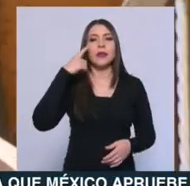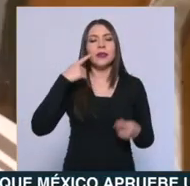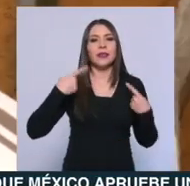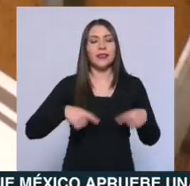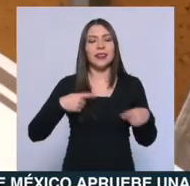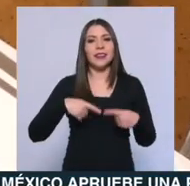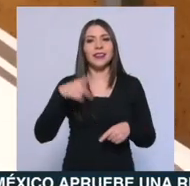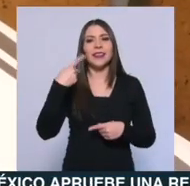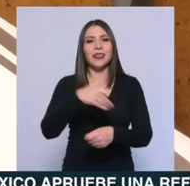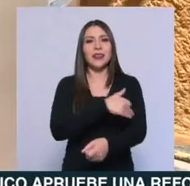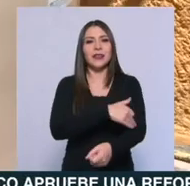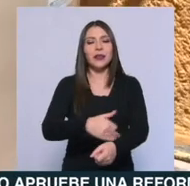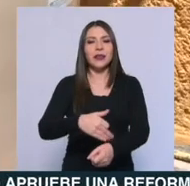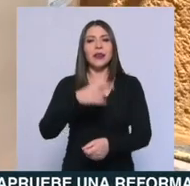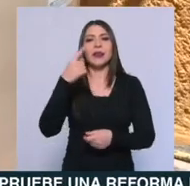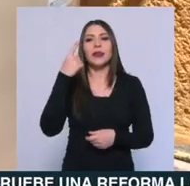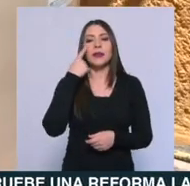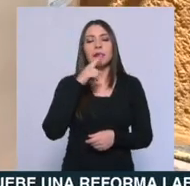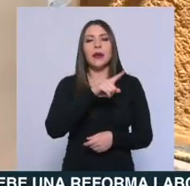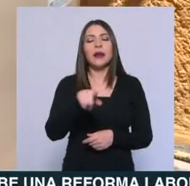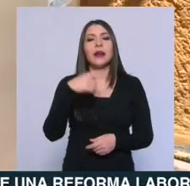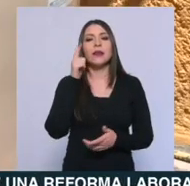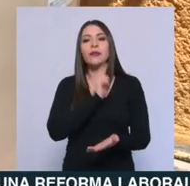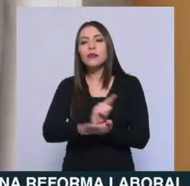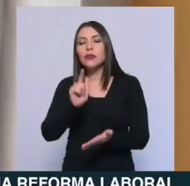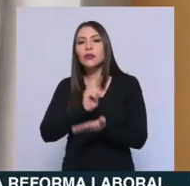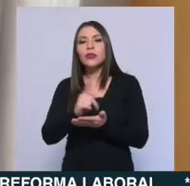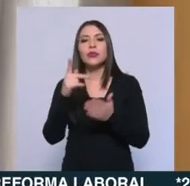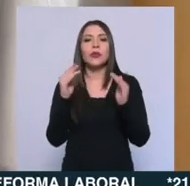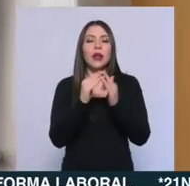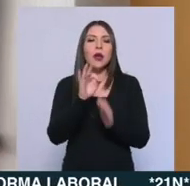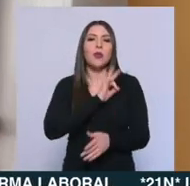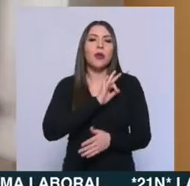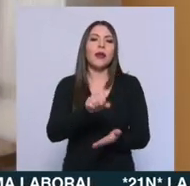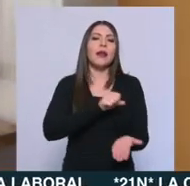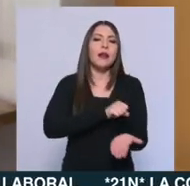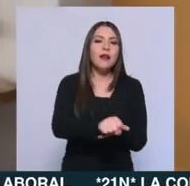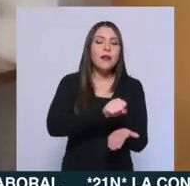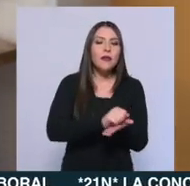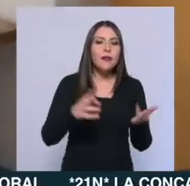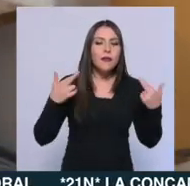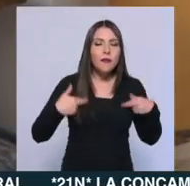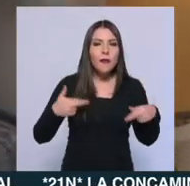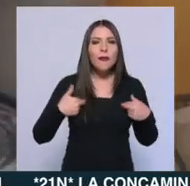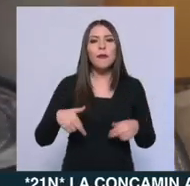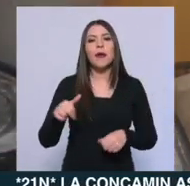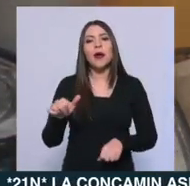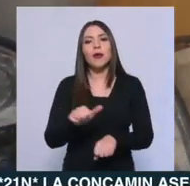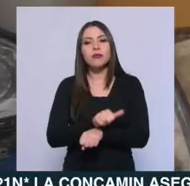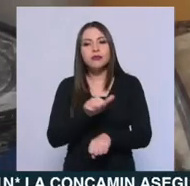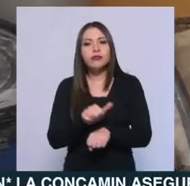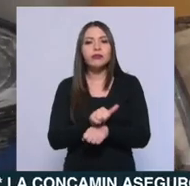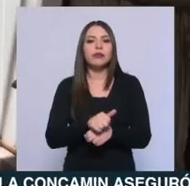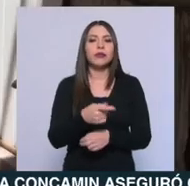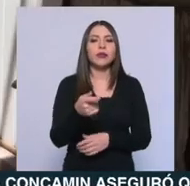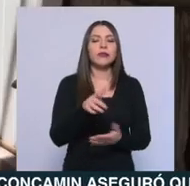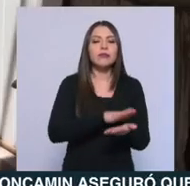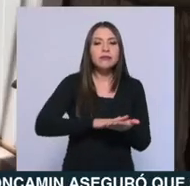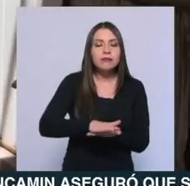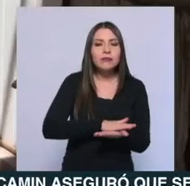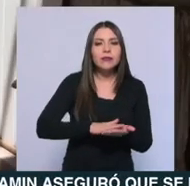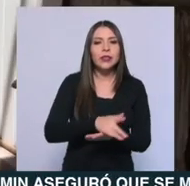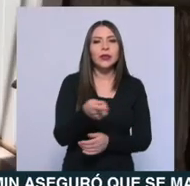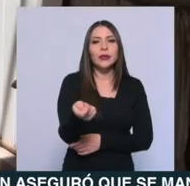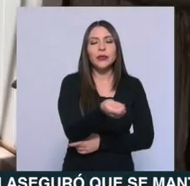las familias a realizar sus tareas domésticas, como lavar ropa, trastes, regar jardines, entre otras actividades.